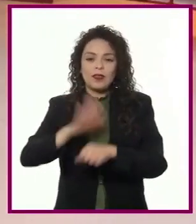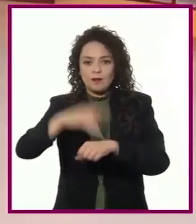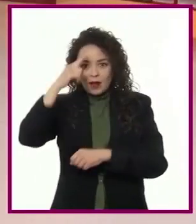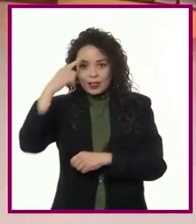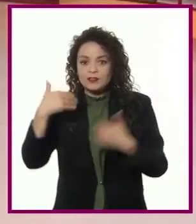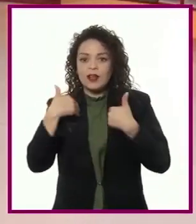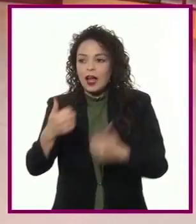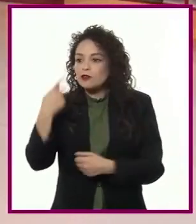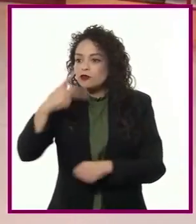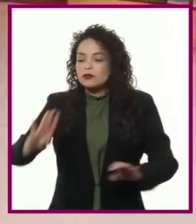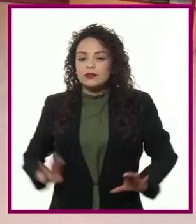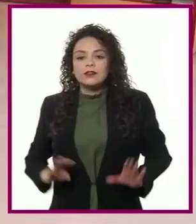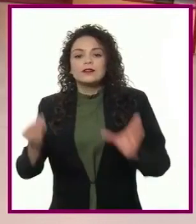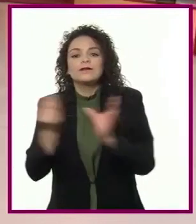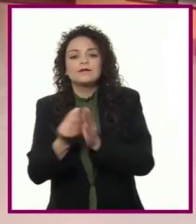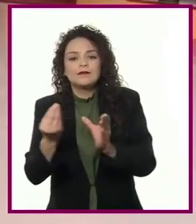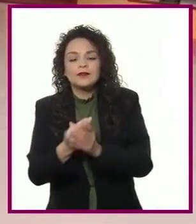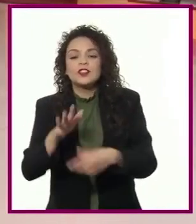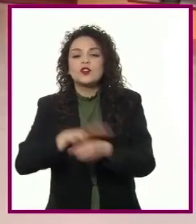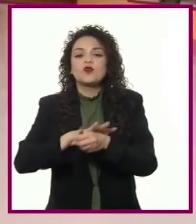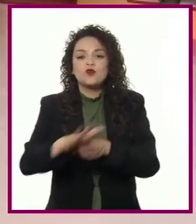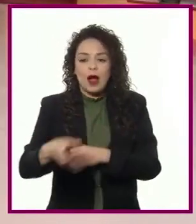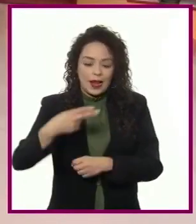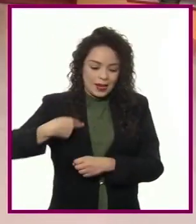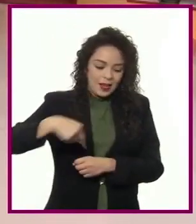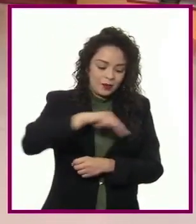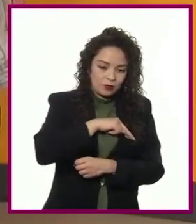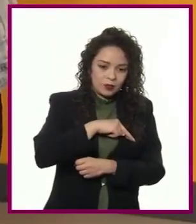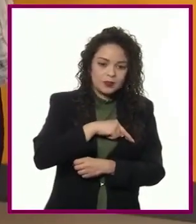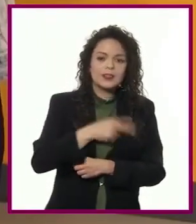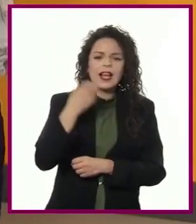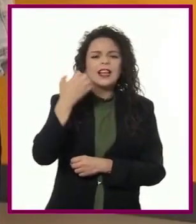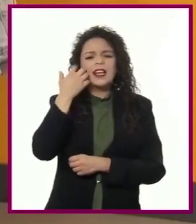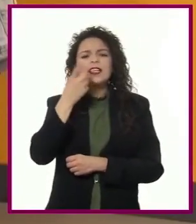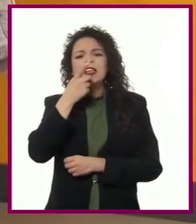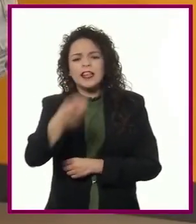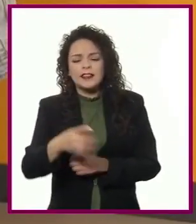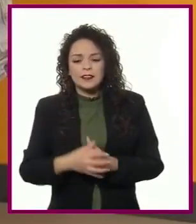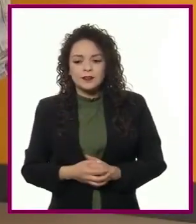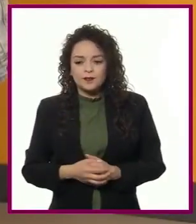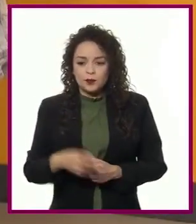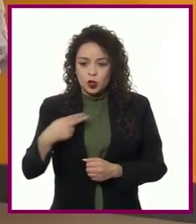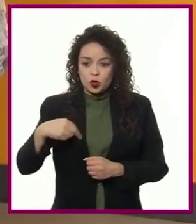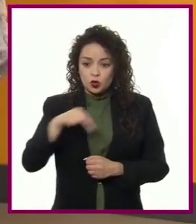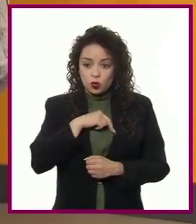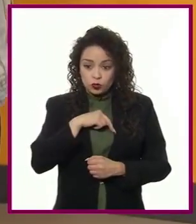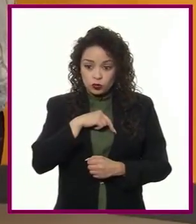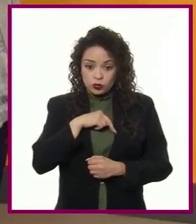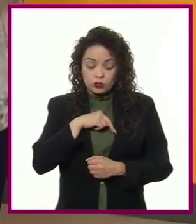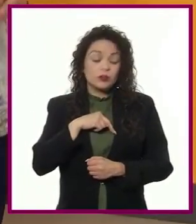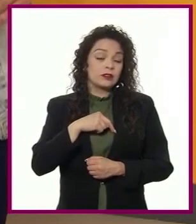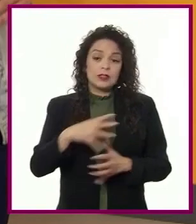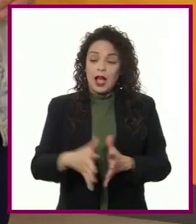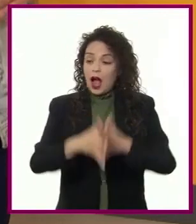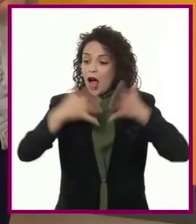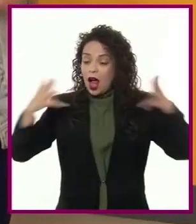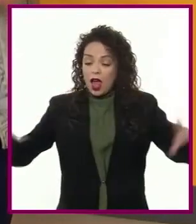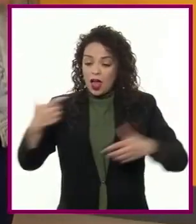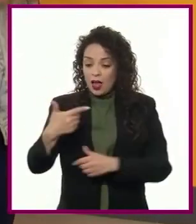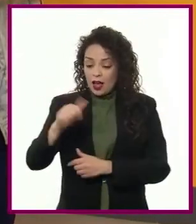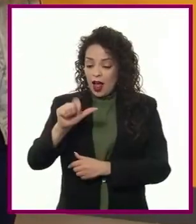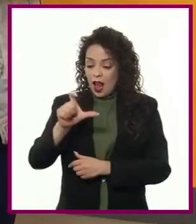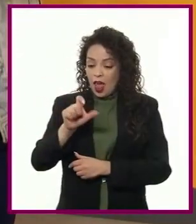qué tipo de galaxia pertenece la nuestra. Es decir, pertenecemos a una galaxia inmensa y al mismo